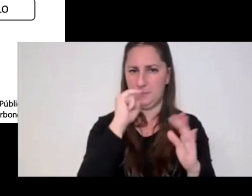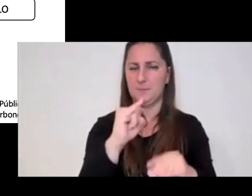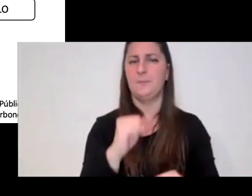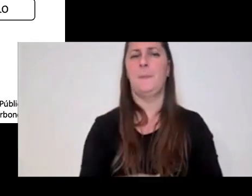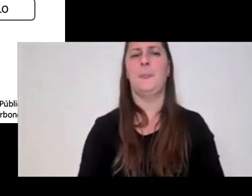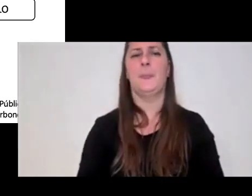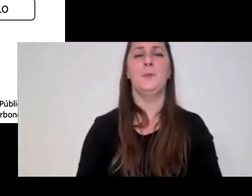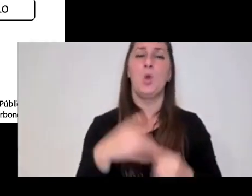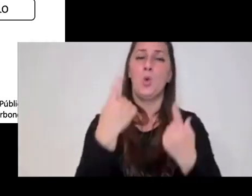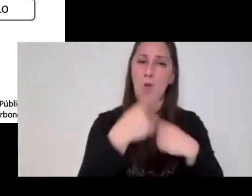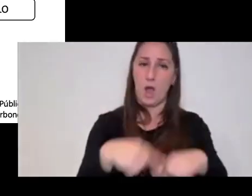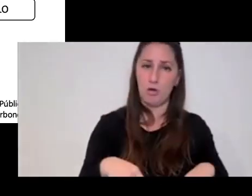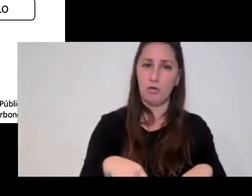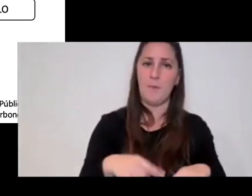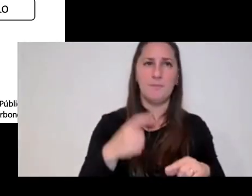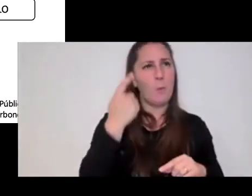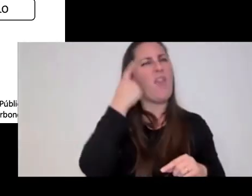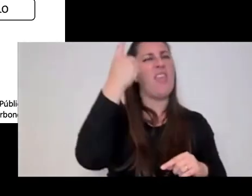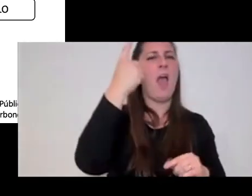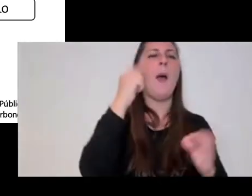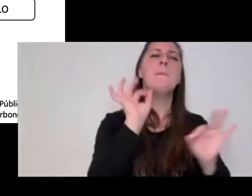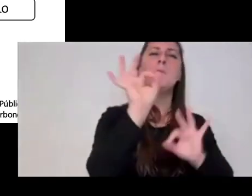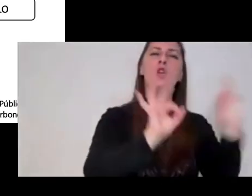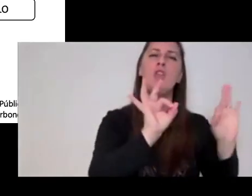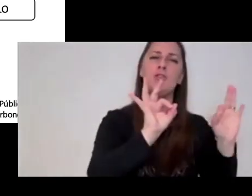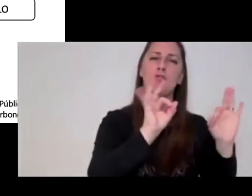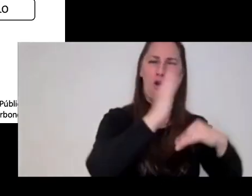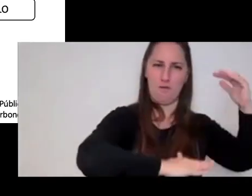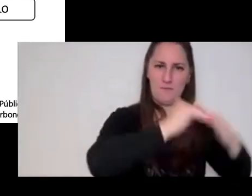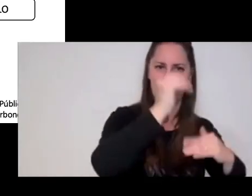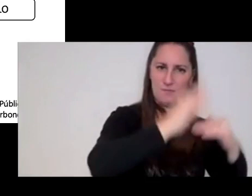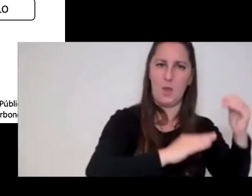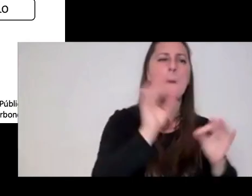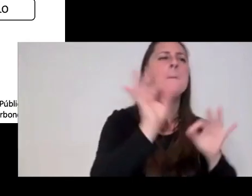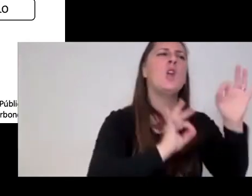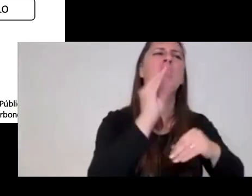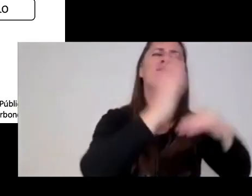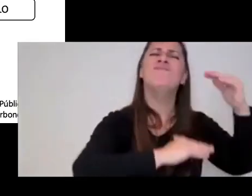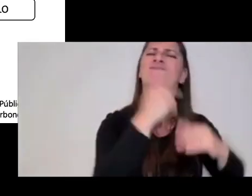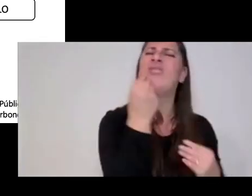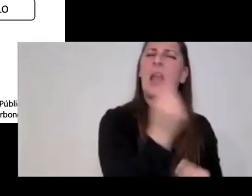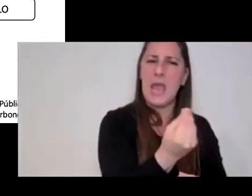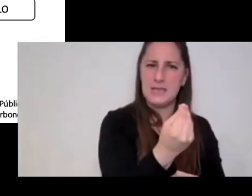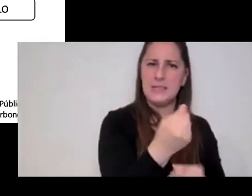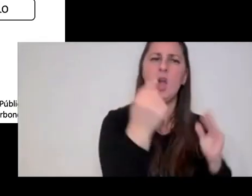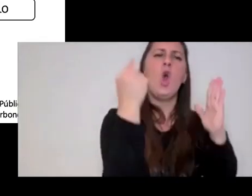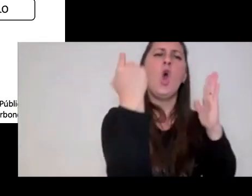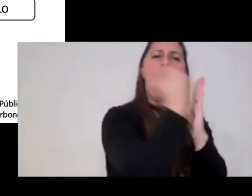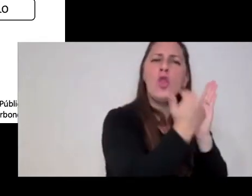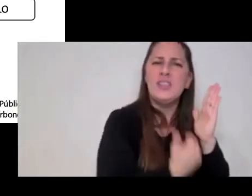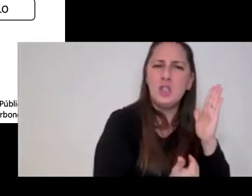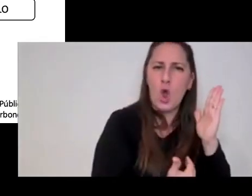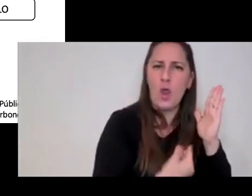el concepto de proyecto inmobiliario. ¿Qué es un proyecto inmobiliario? ¿Cuáles son las condiciones que tiene que tener? Bueno, ya vimos que